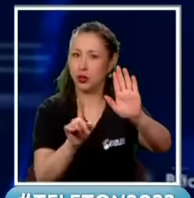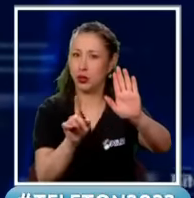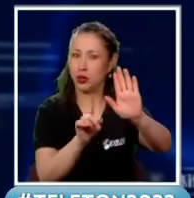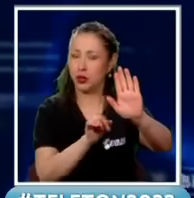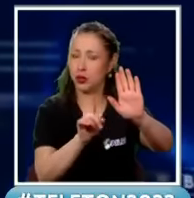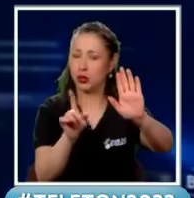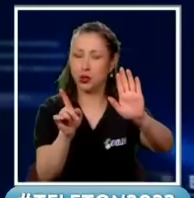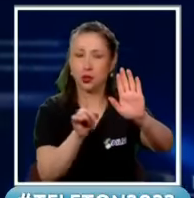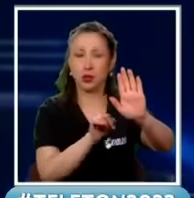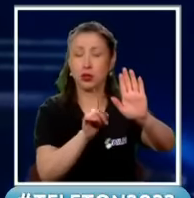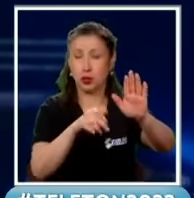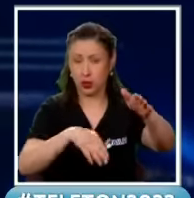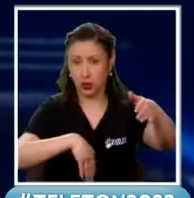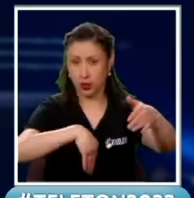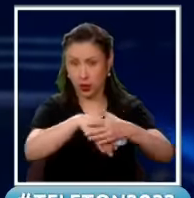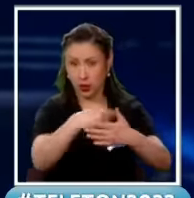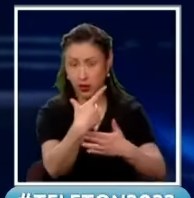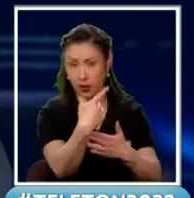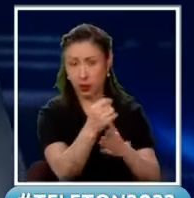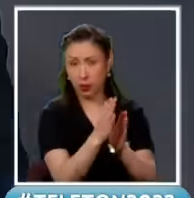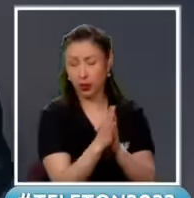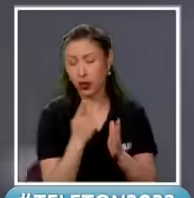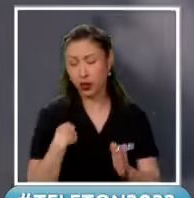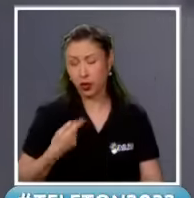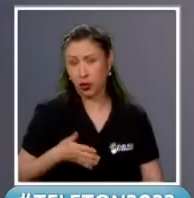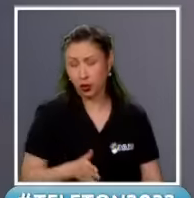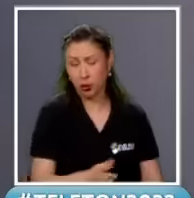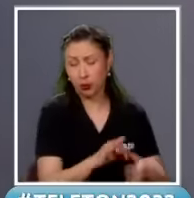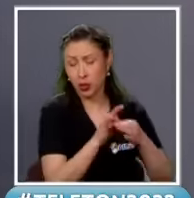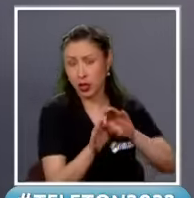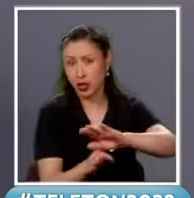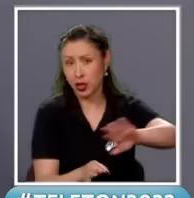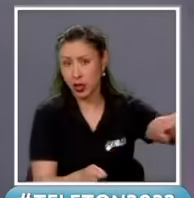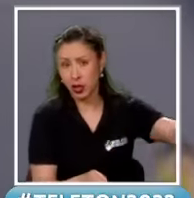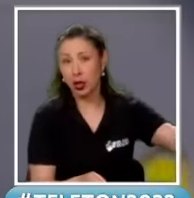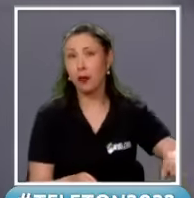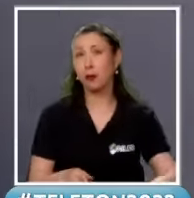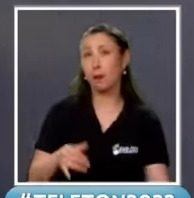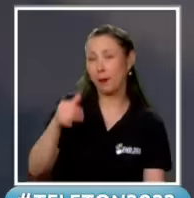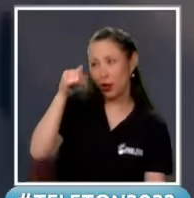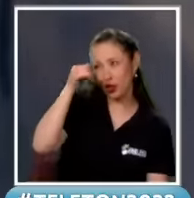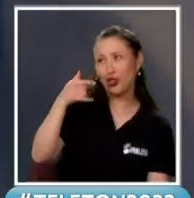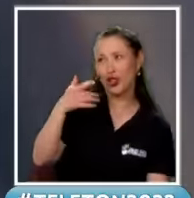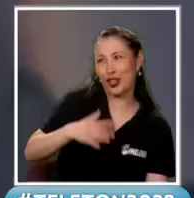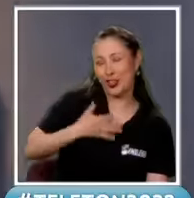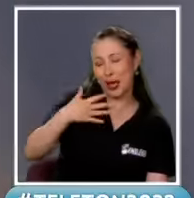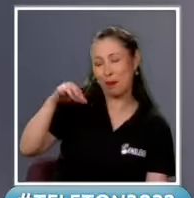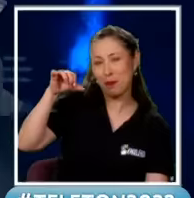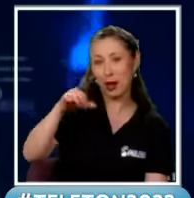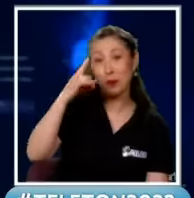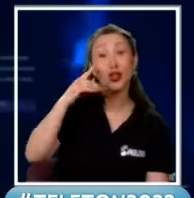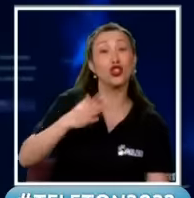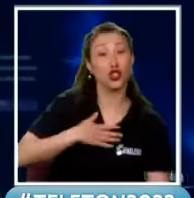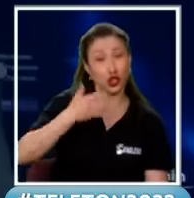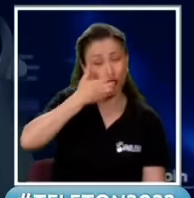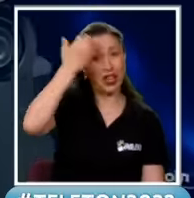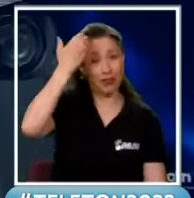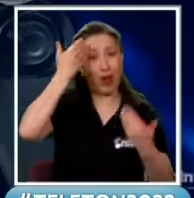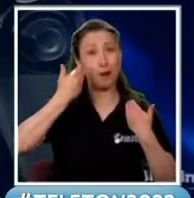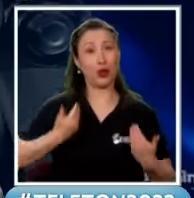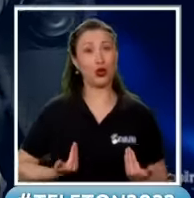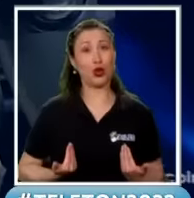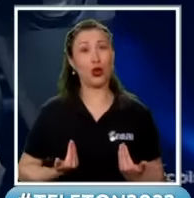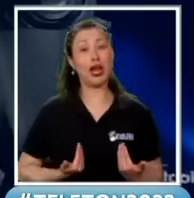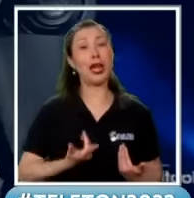No. Sí te puede ir, por favor, que tengo que seguir con esto. Gracias. No quiero ser mala onda delante del público, pero yo soy el artista y me